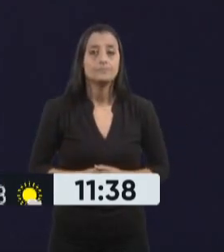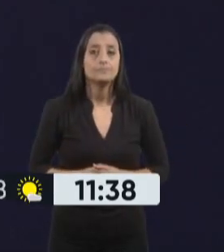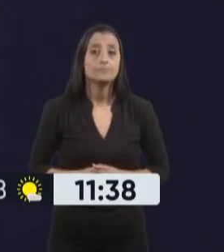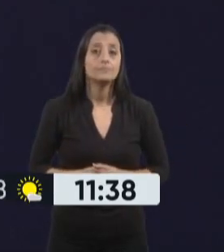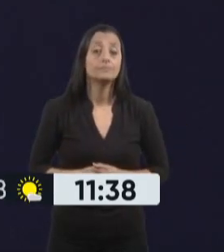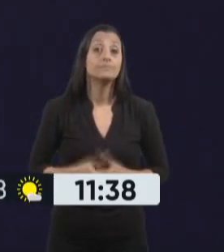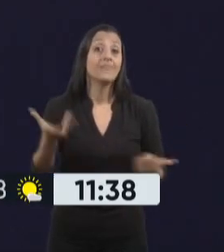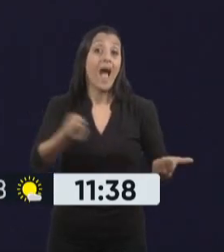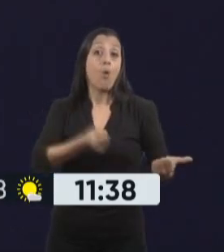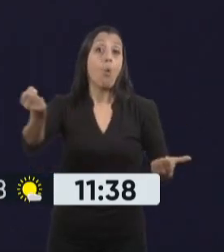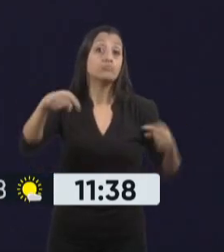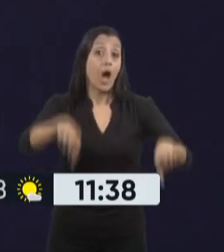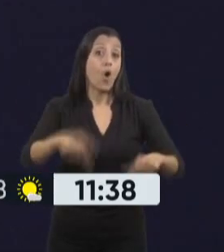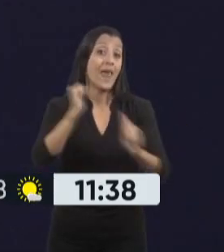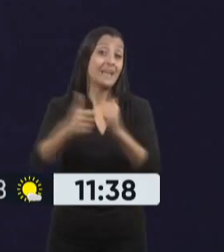historia económica,